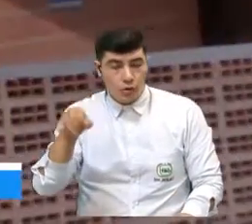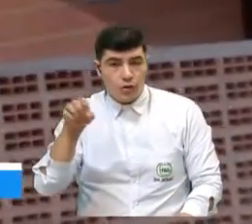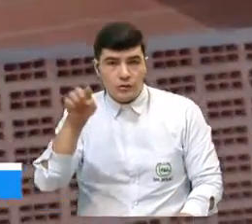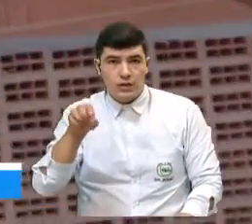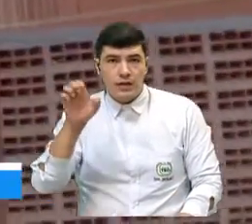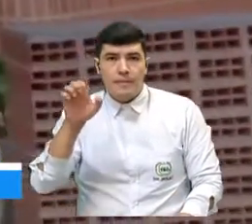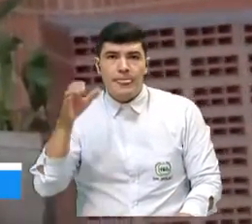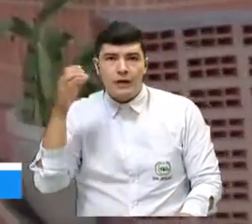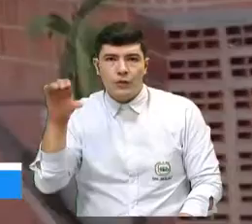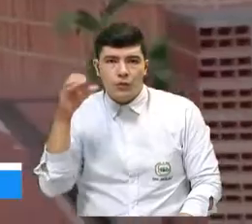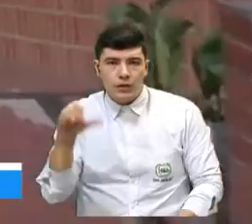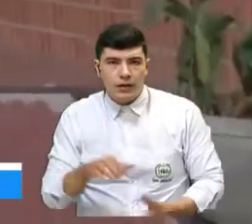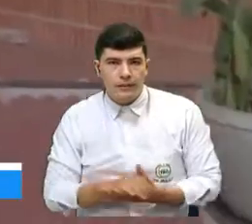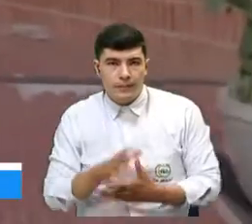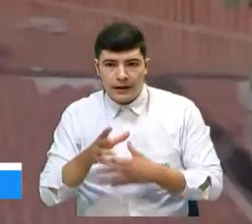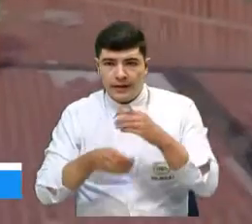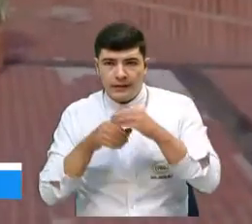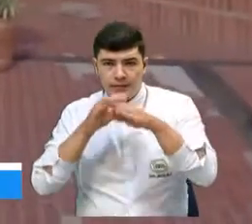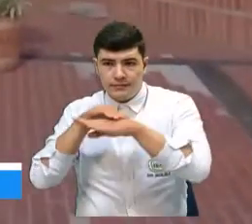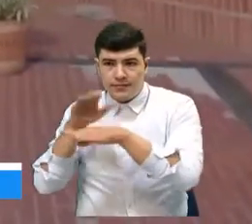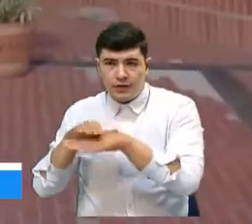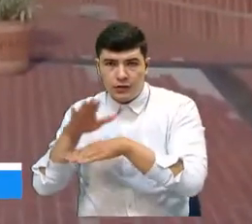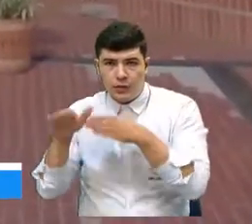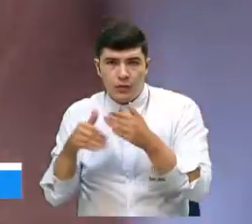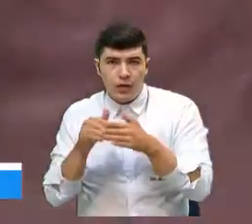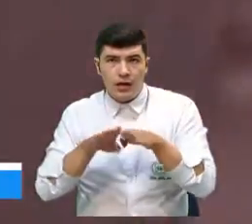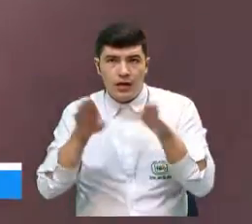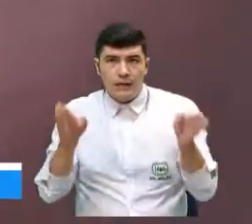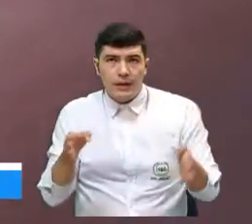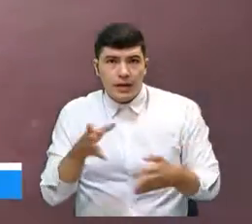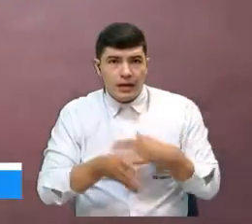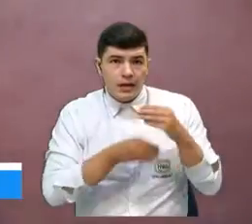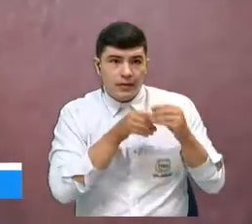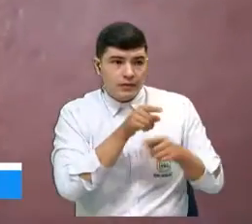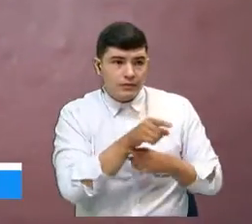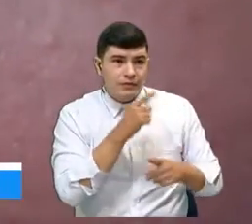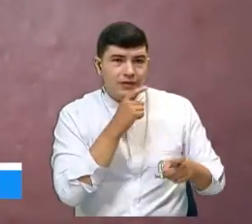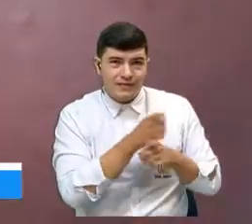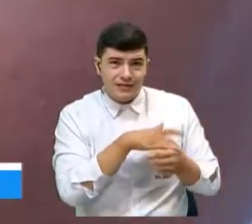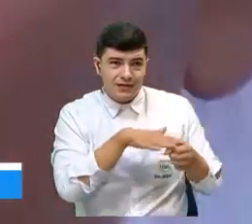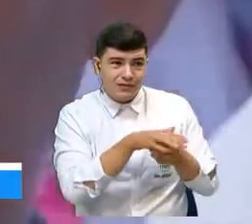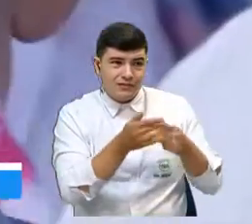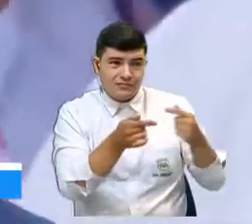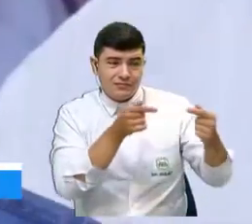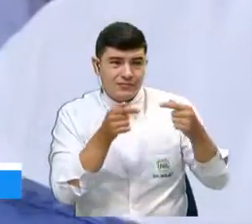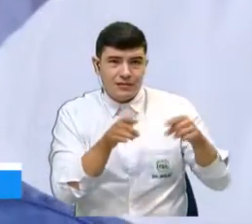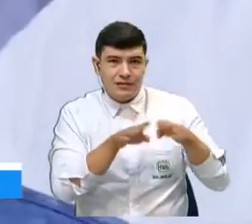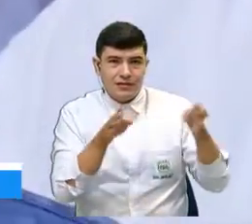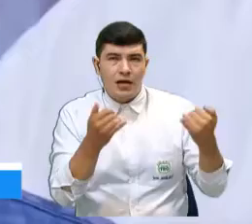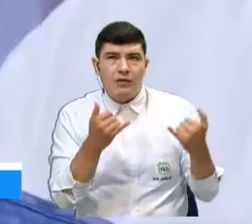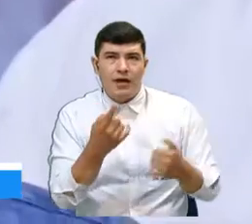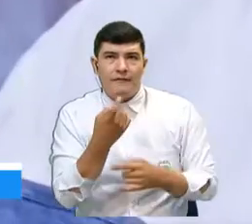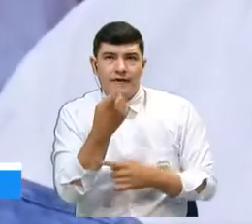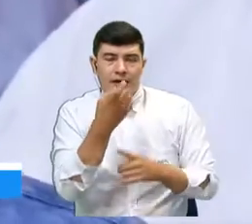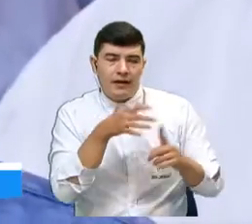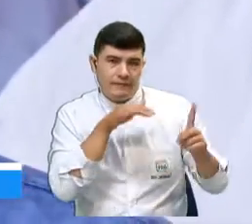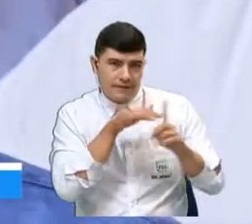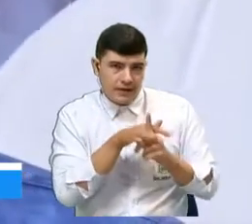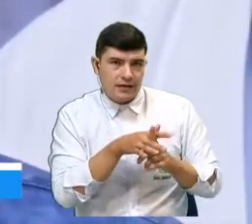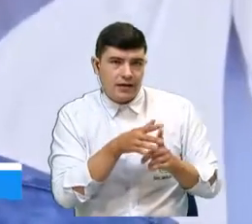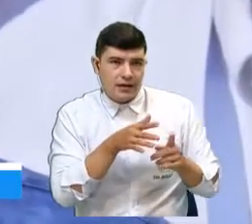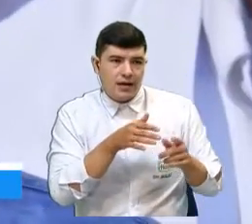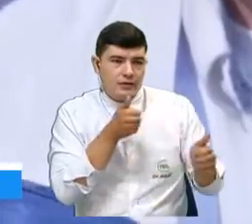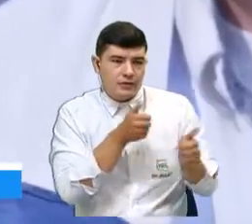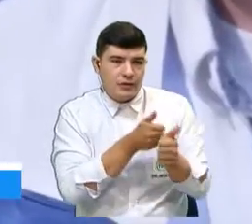país. El cese de actividades por parte de esta mesa complica la atención y la asesoría que estos líderes les brindan a las víctimas del